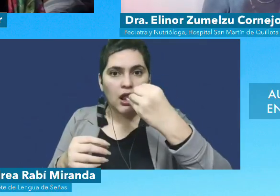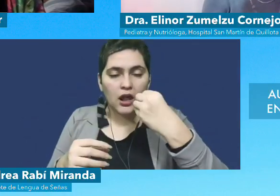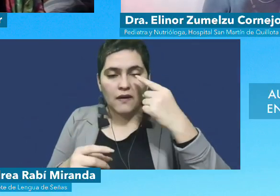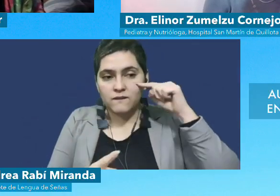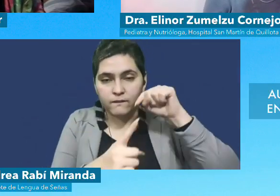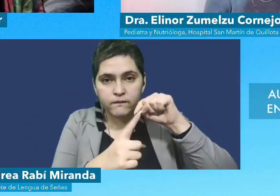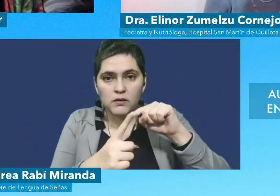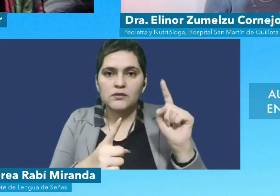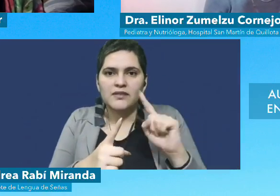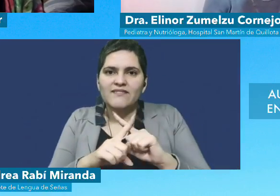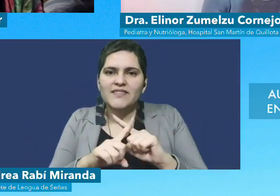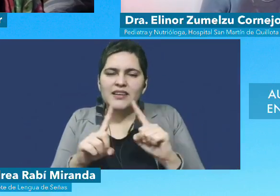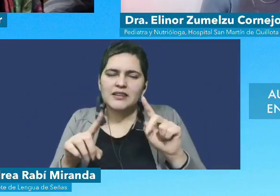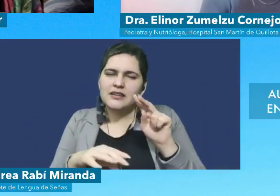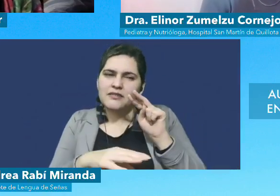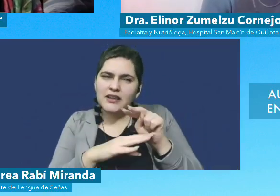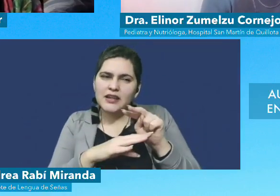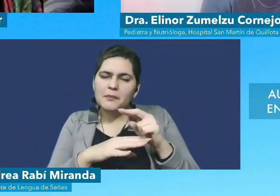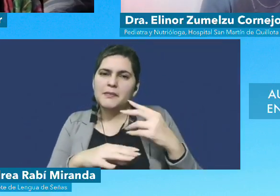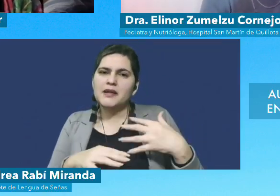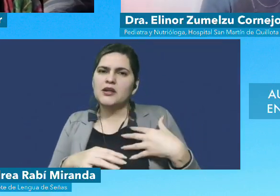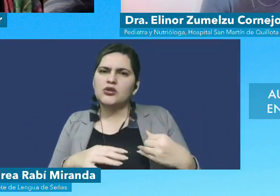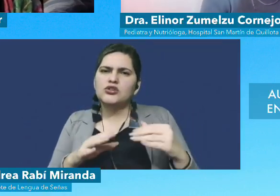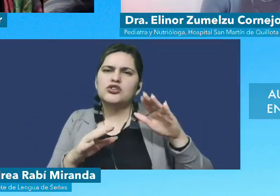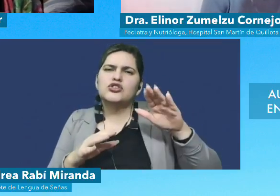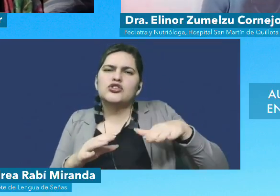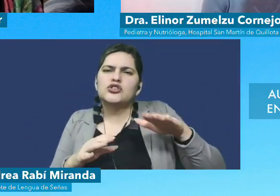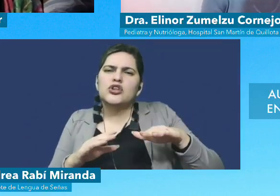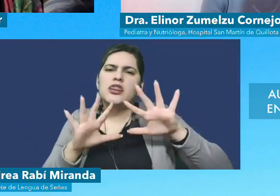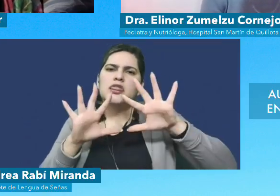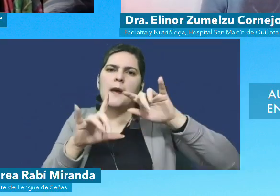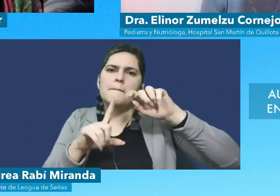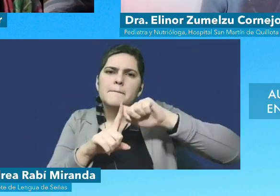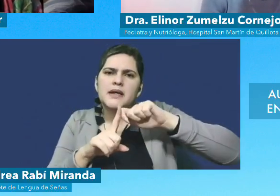diferencio si mi hijo es tan chiquitito como 10 meses o